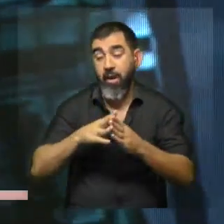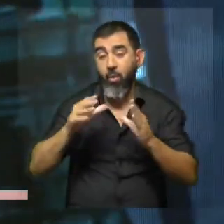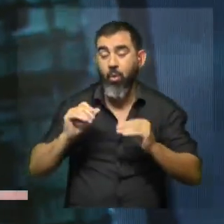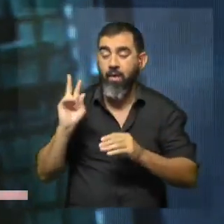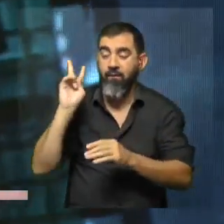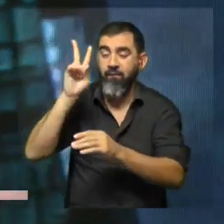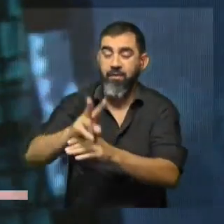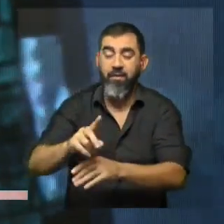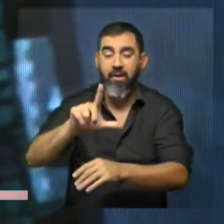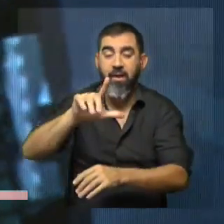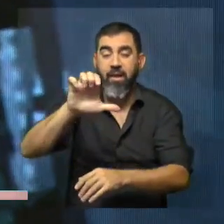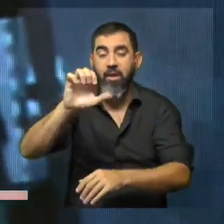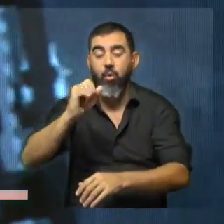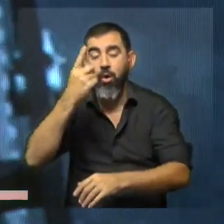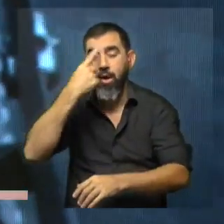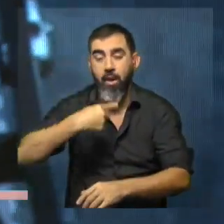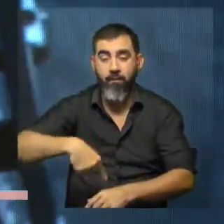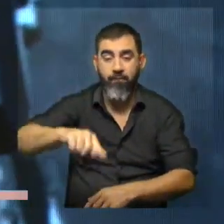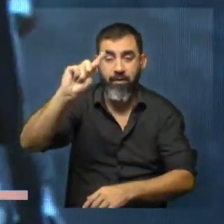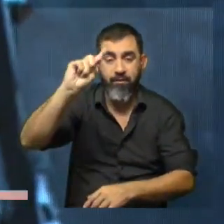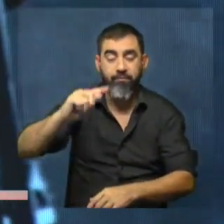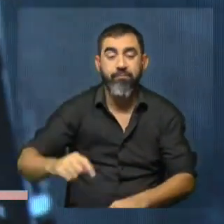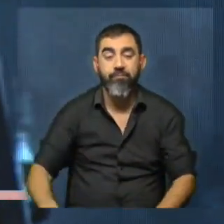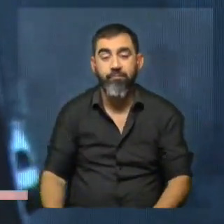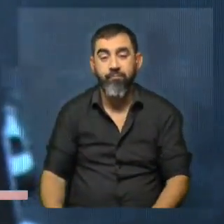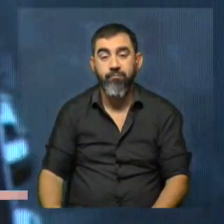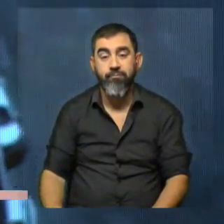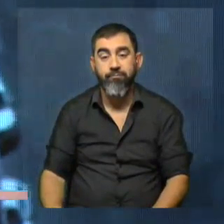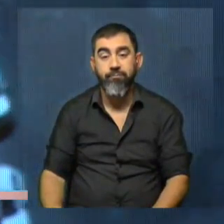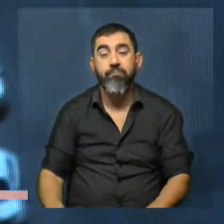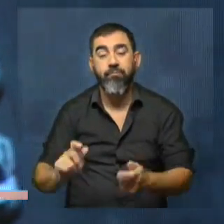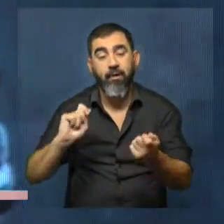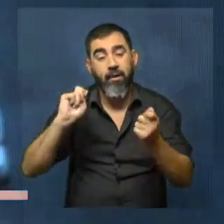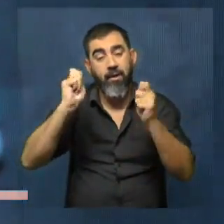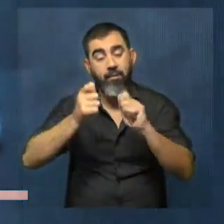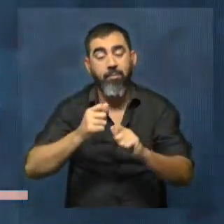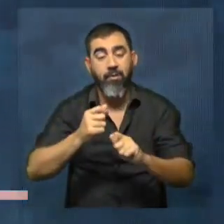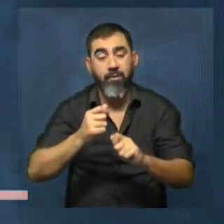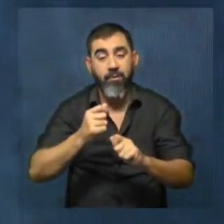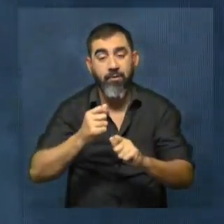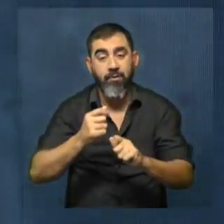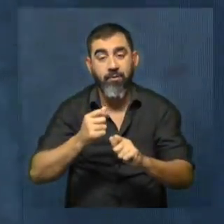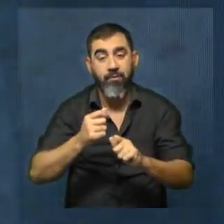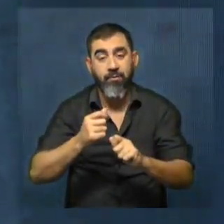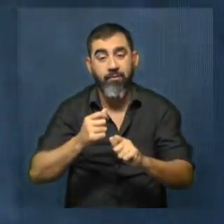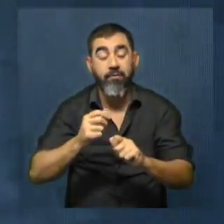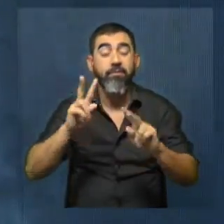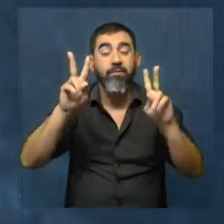a Leo, ¿no? Digo, eso es. Digo, y cómo ha cambiado el concepto, evidentemente José María era un adelantado,